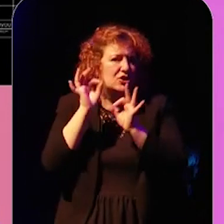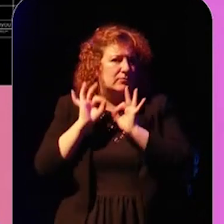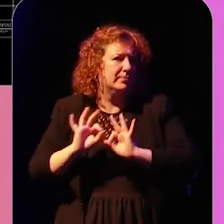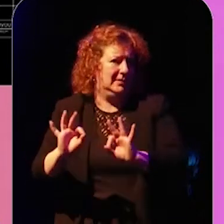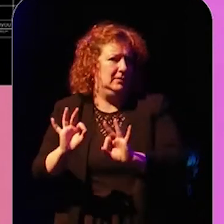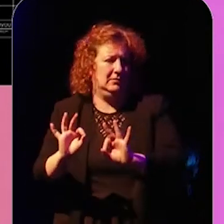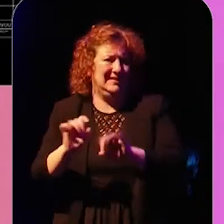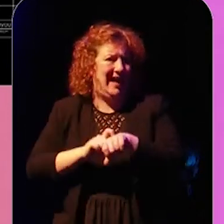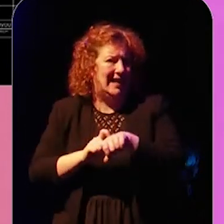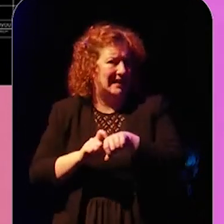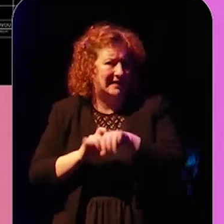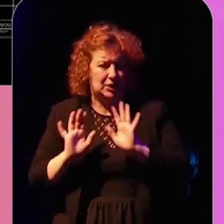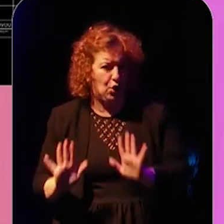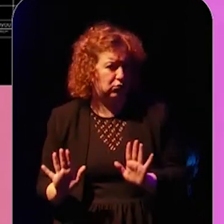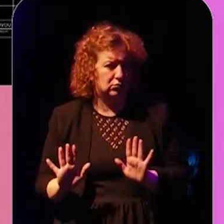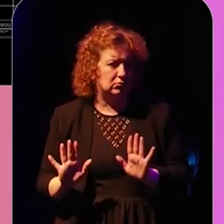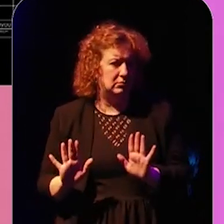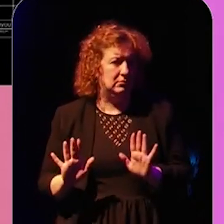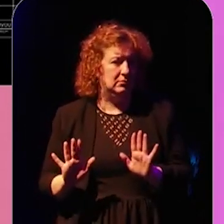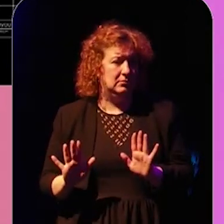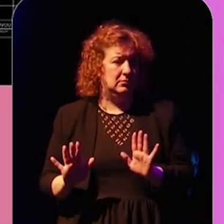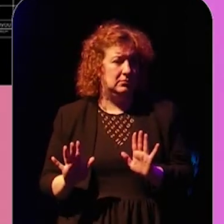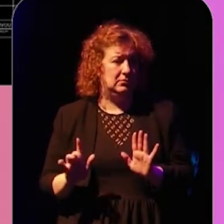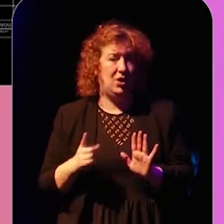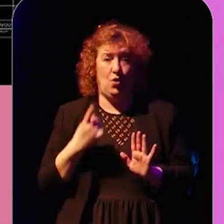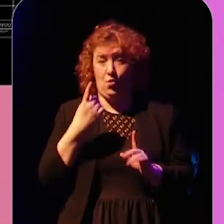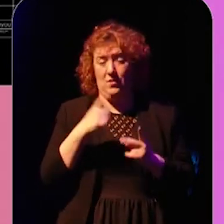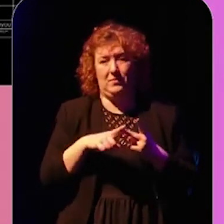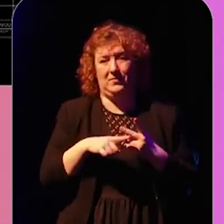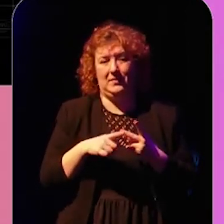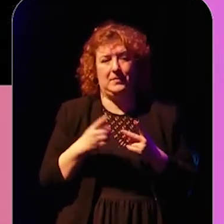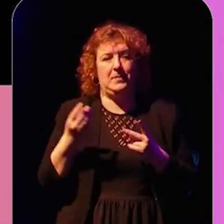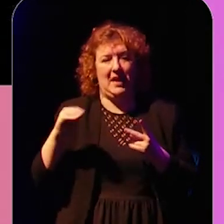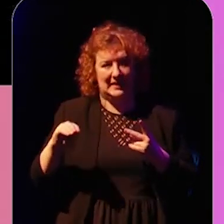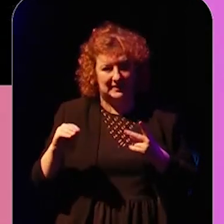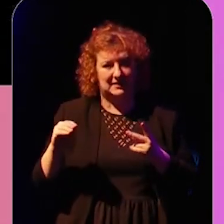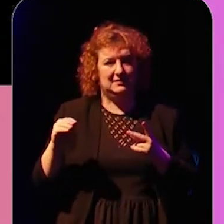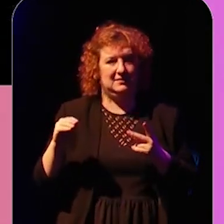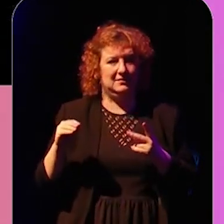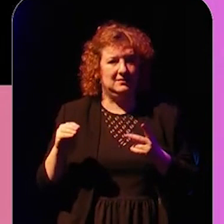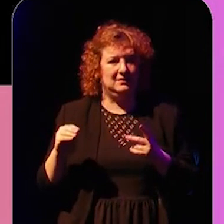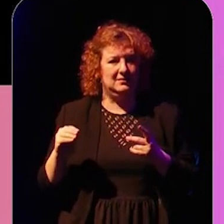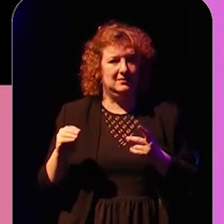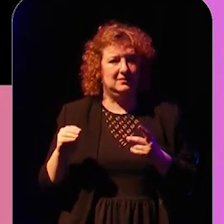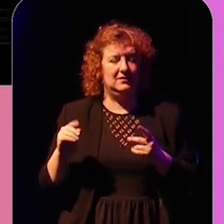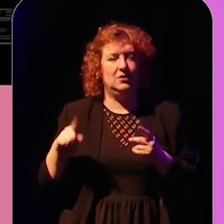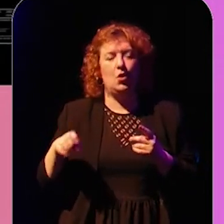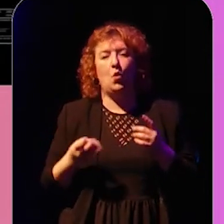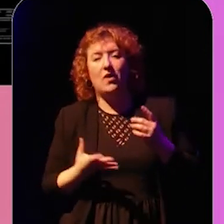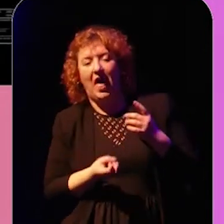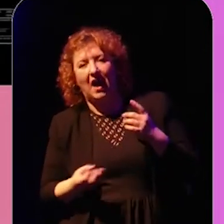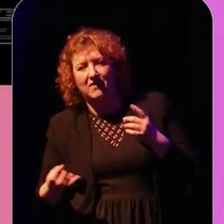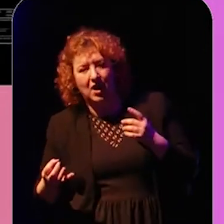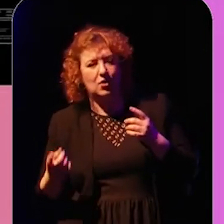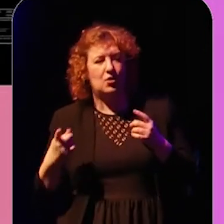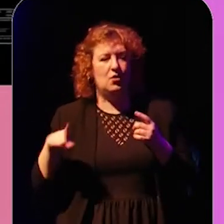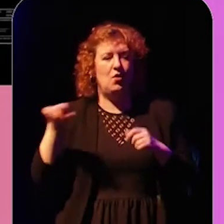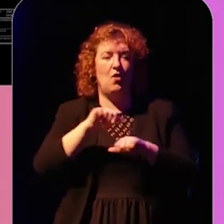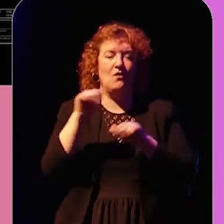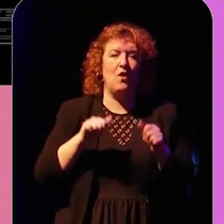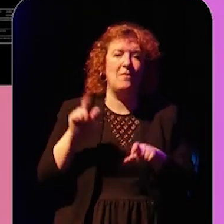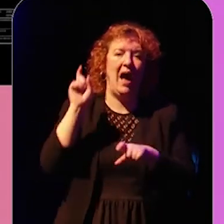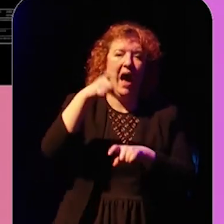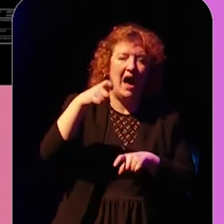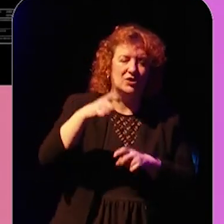plano, característico. El problema es que no había que hacer solo este. Había que hacer este que solo tiene luces abajo, este que tiene